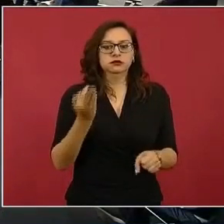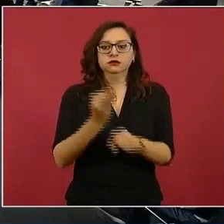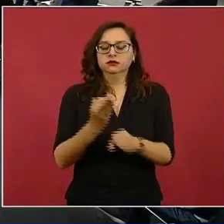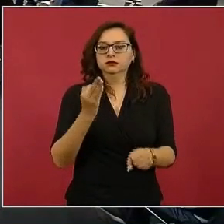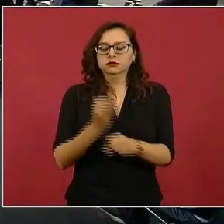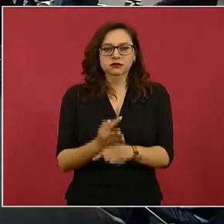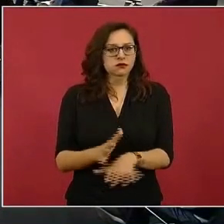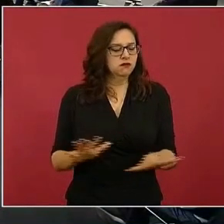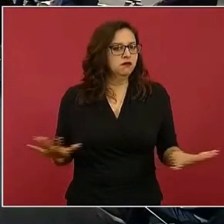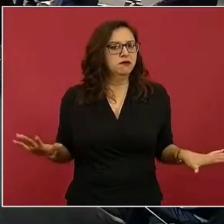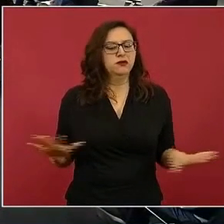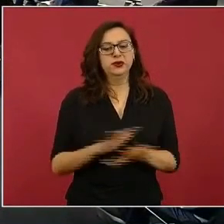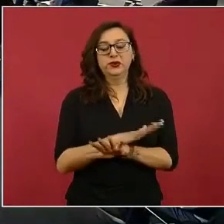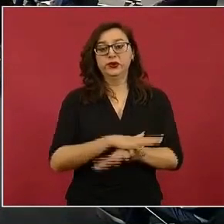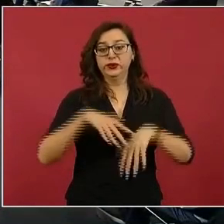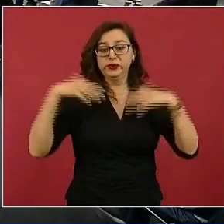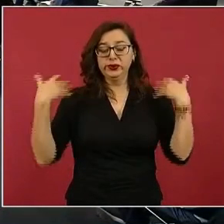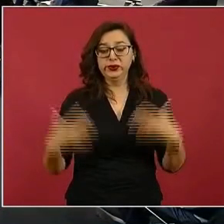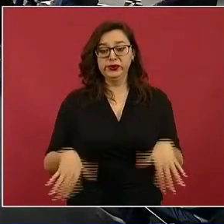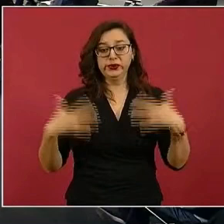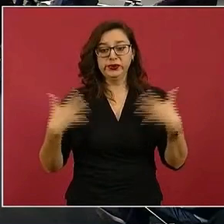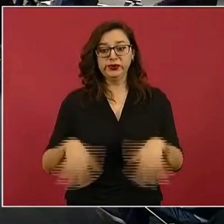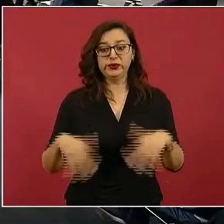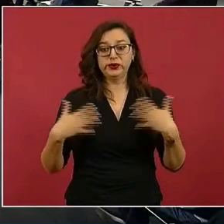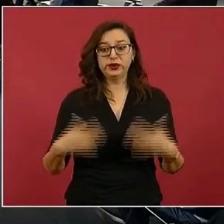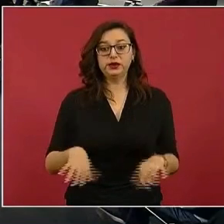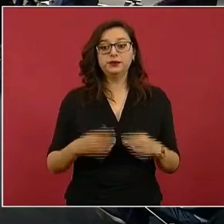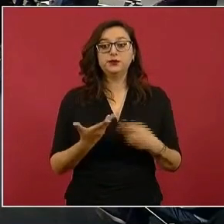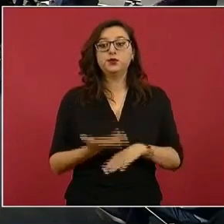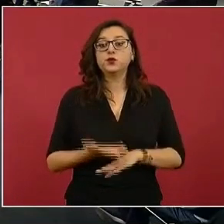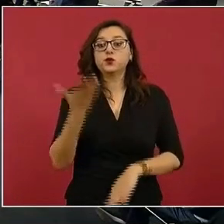momento importantísimo en la historia.